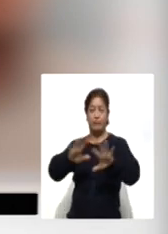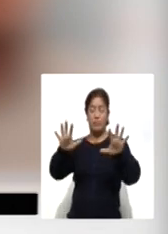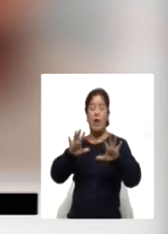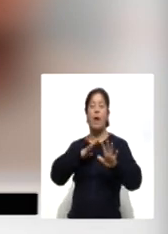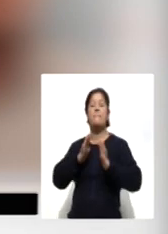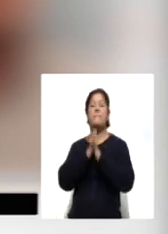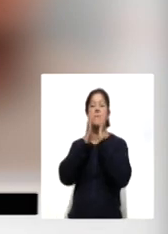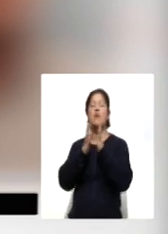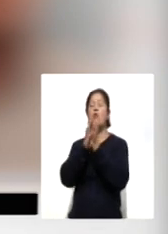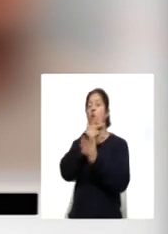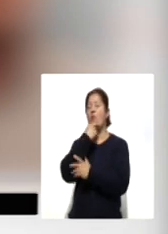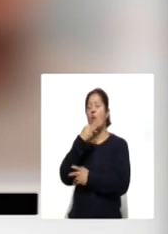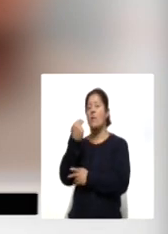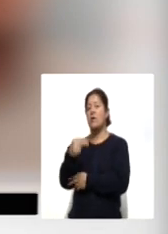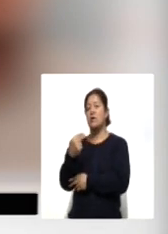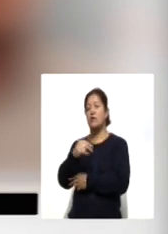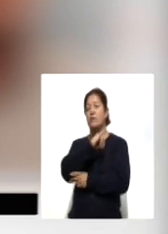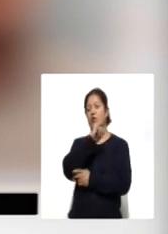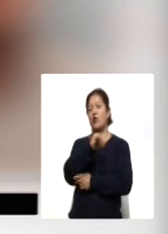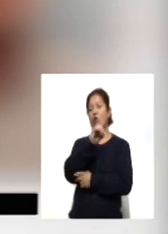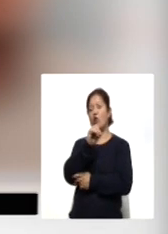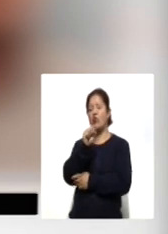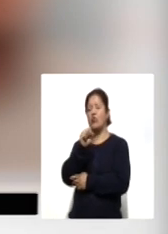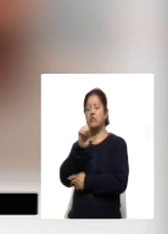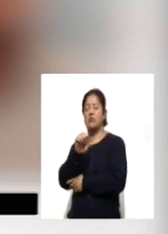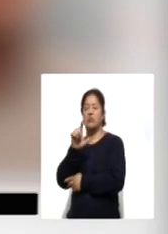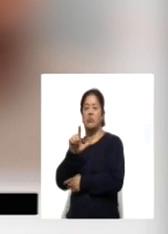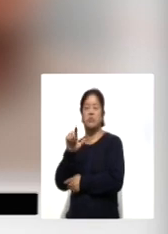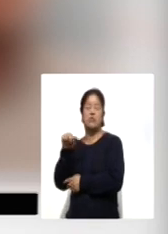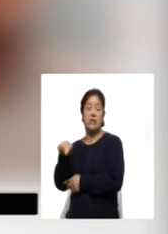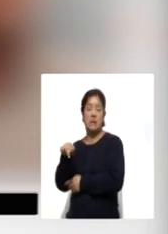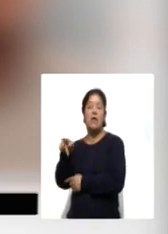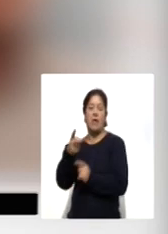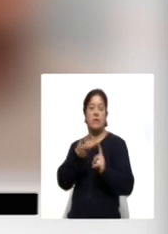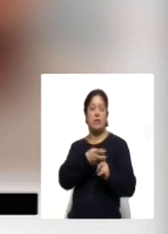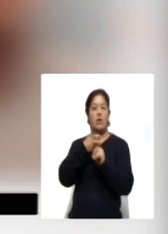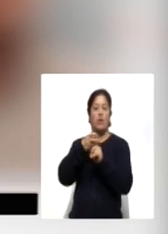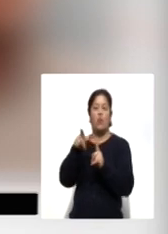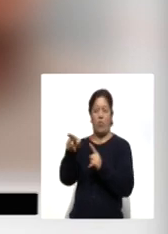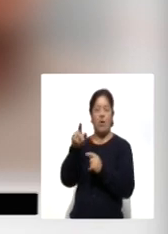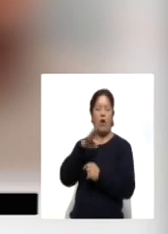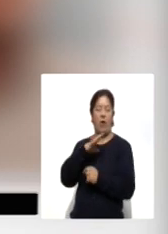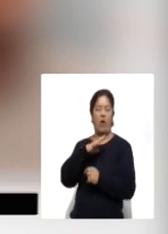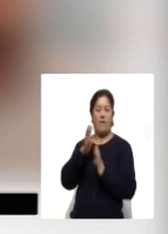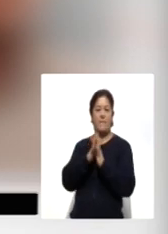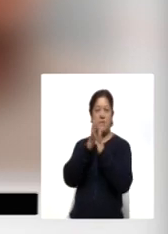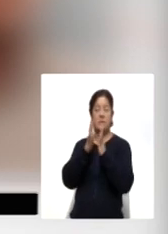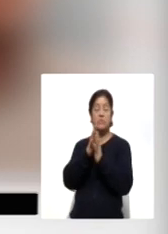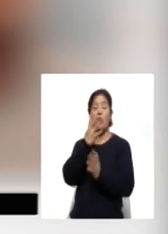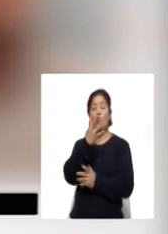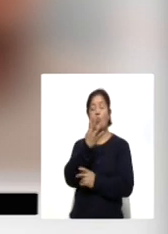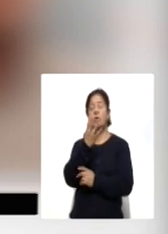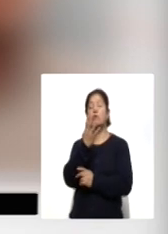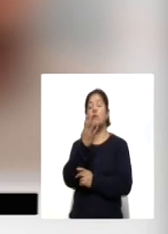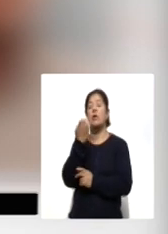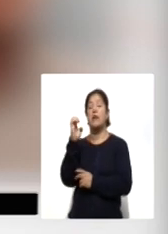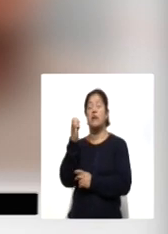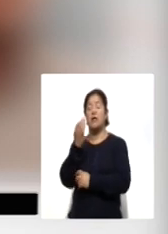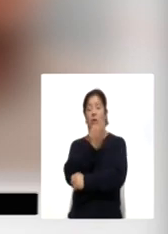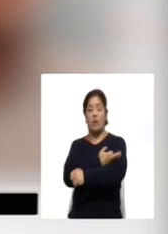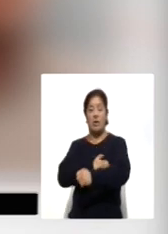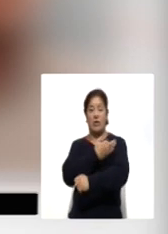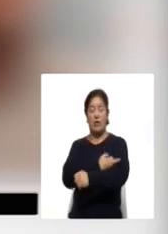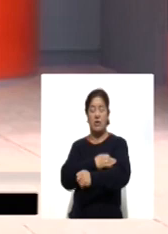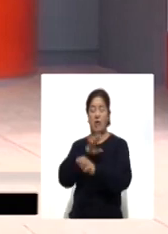participación de un hombre que responde al nombre de José Luis N. en el secuestro. Así, la tarde del 4 de enero del año en curso, oficiales de la Policía de